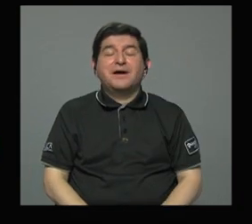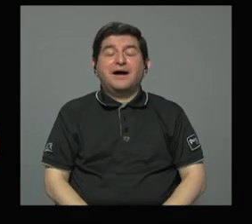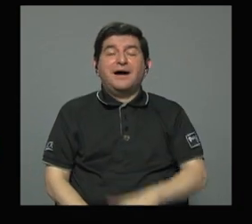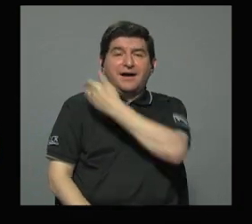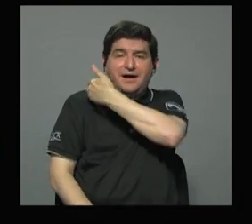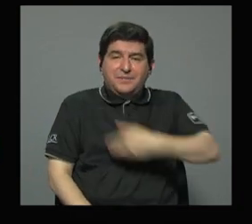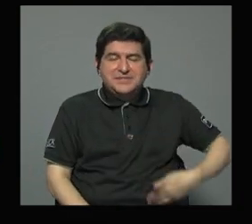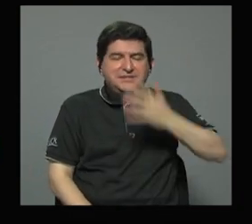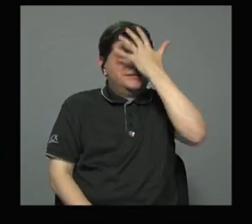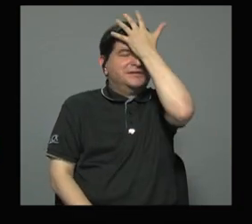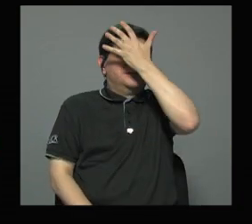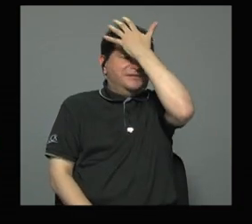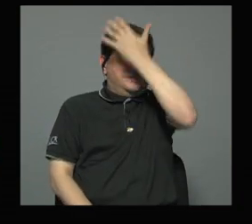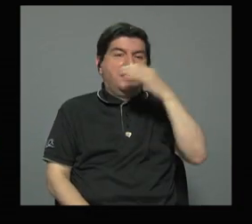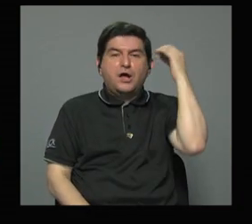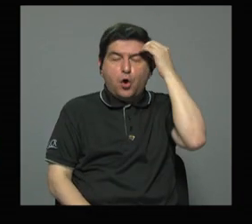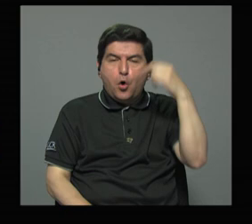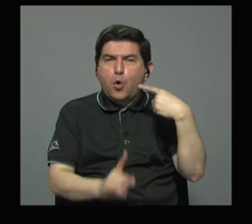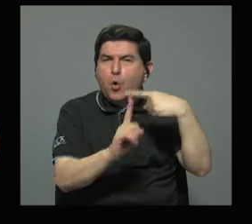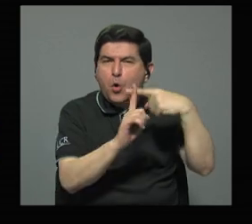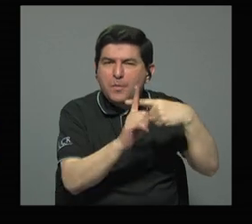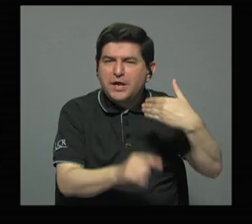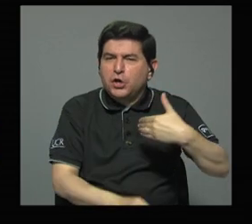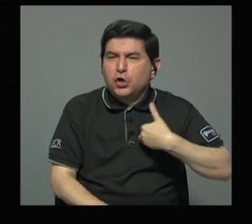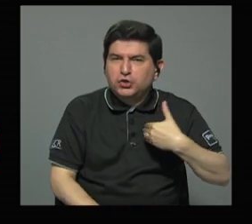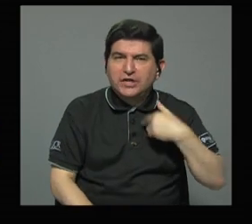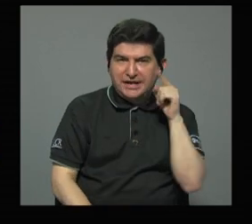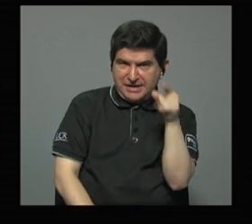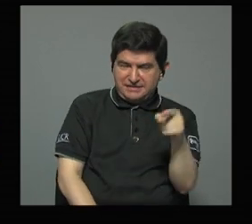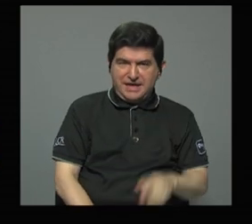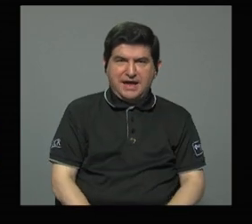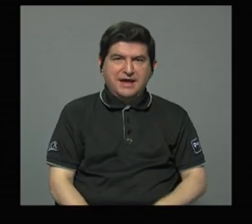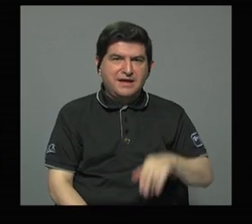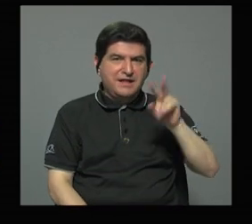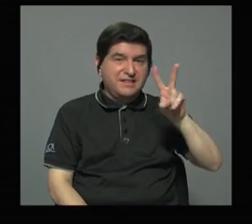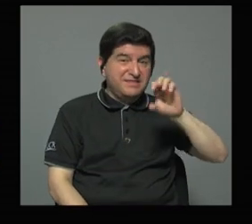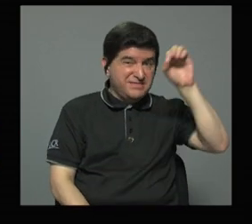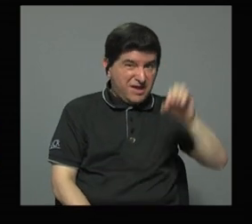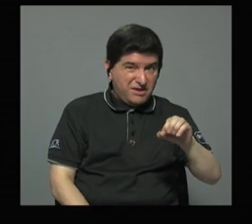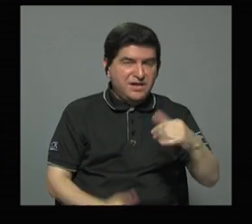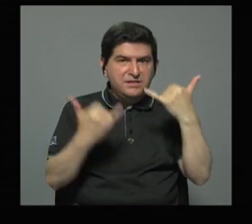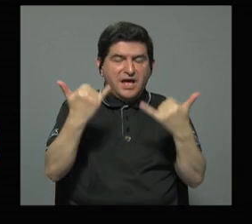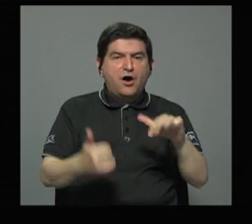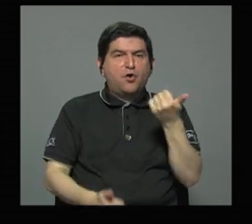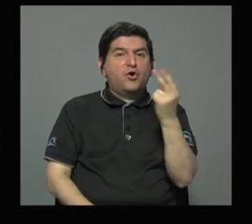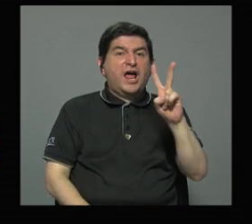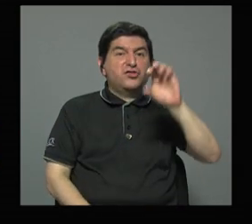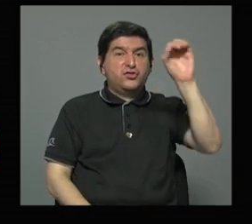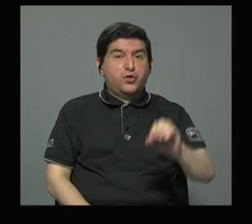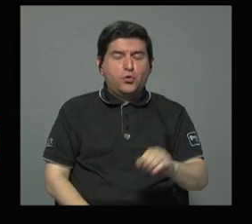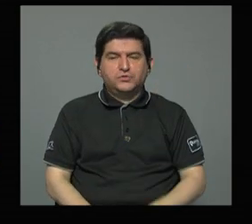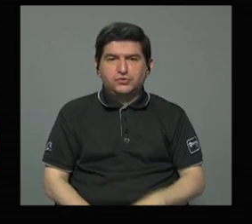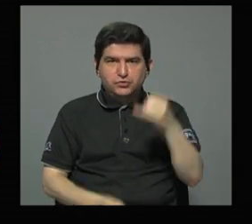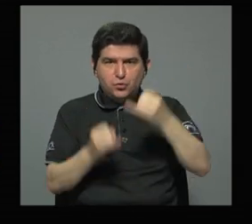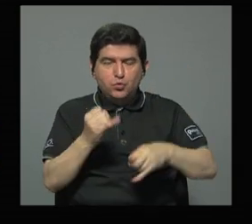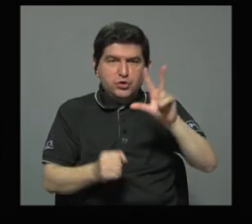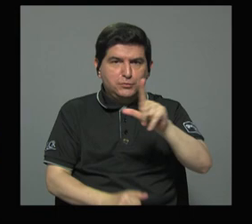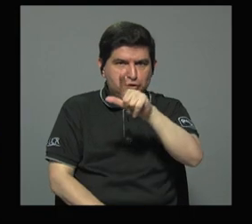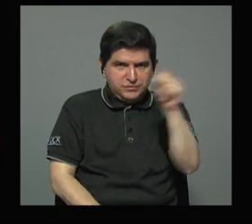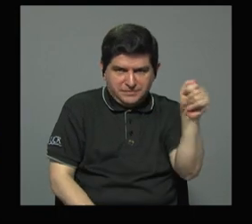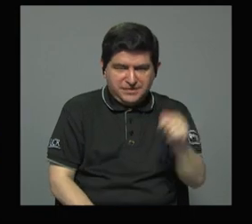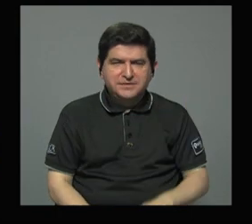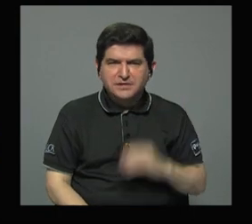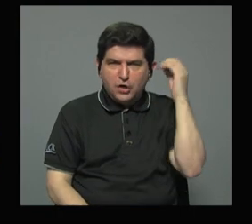Alvarado Quesada. Las opiniones positivas que se tenían de él pasaron de un 20% a un 12% en los últimos 3 meses.